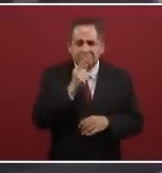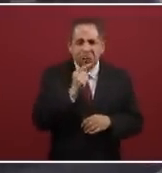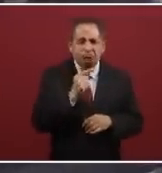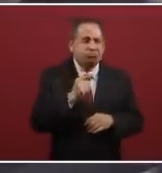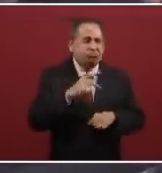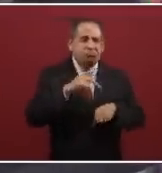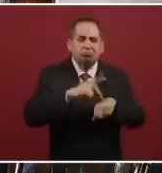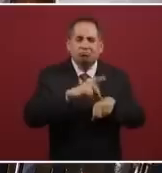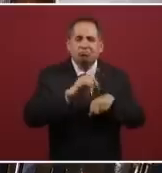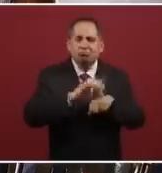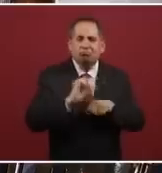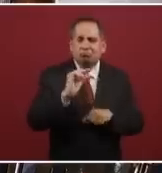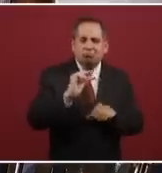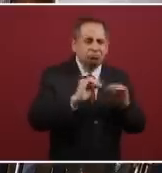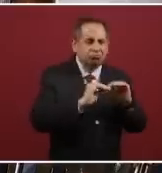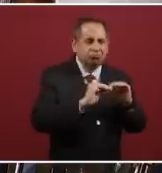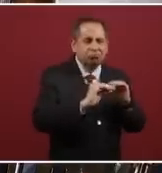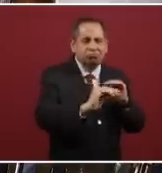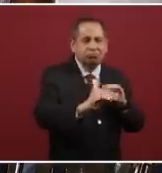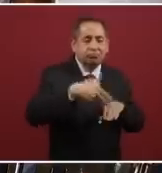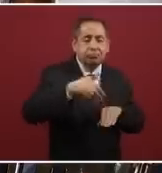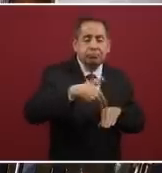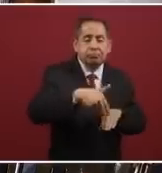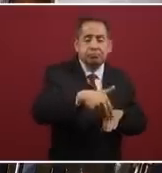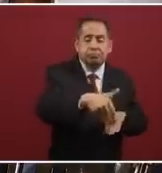asfalto, los pintaban